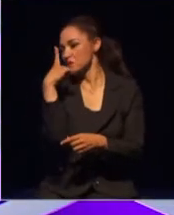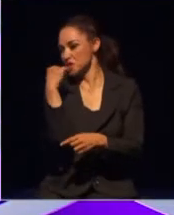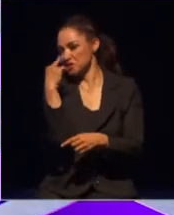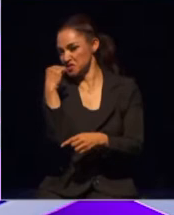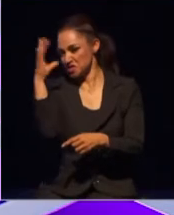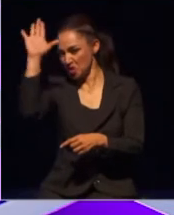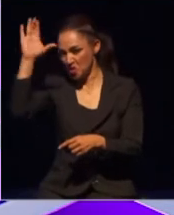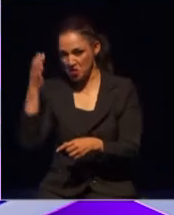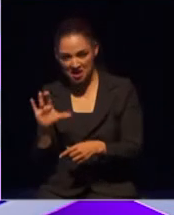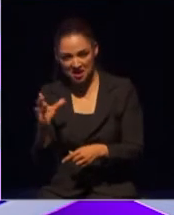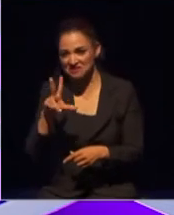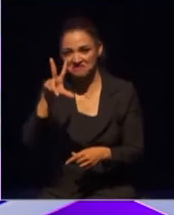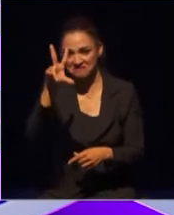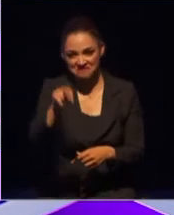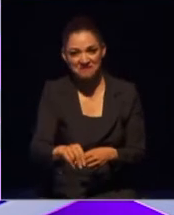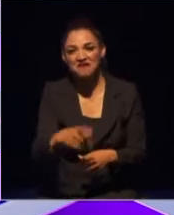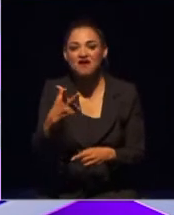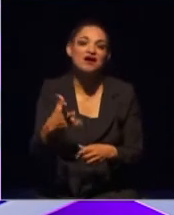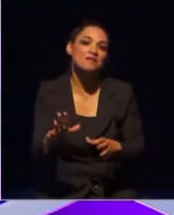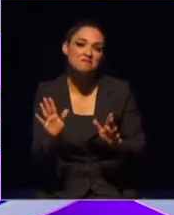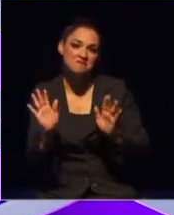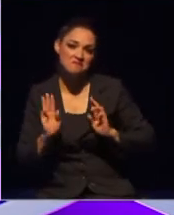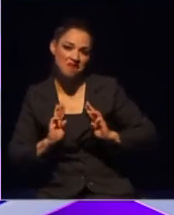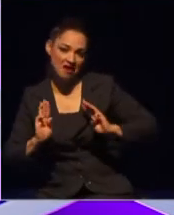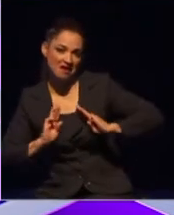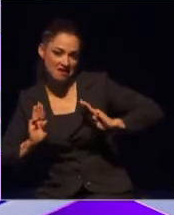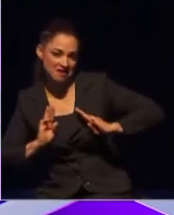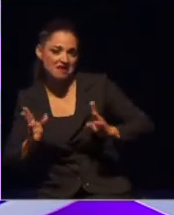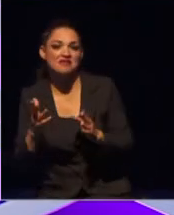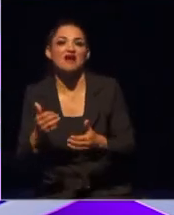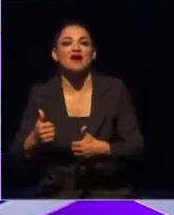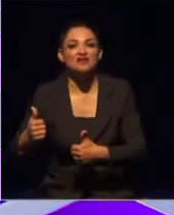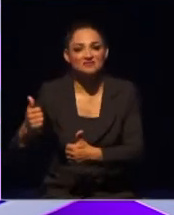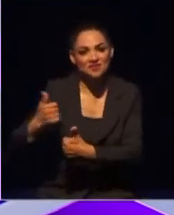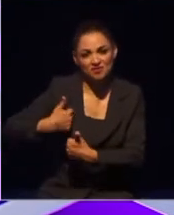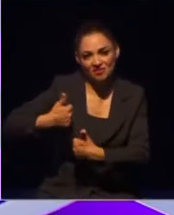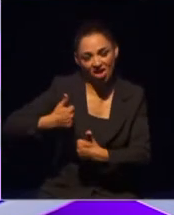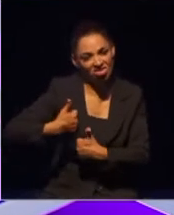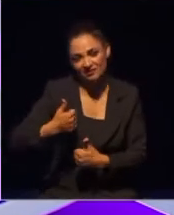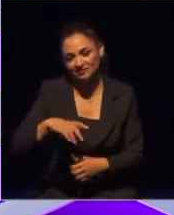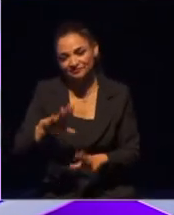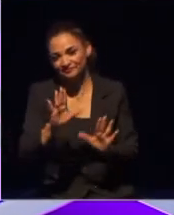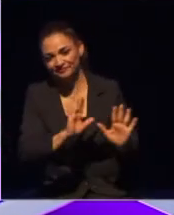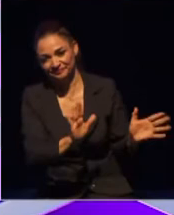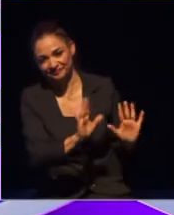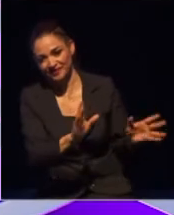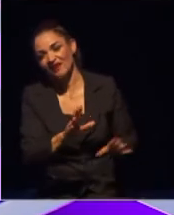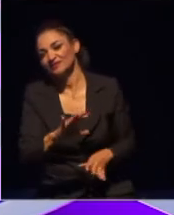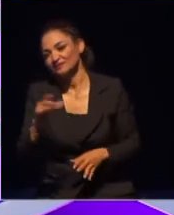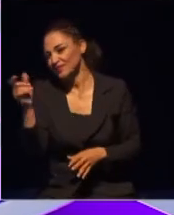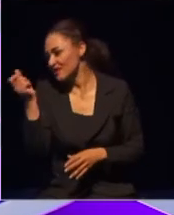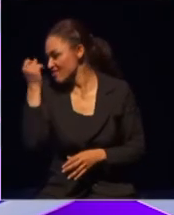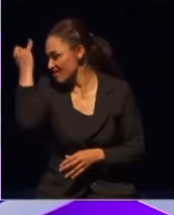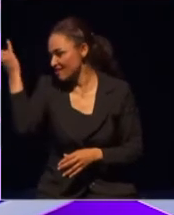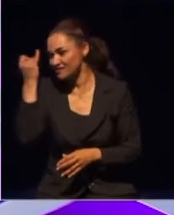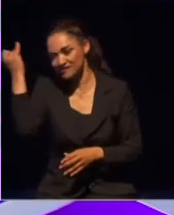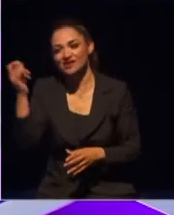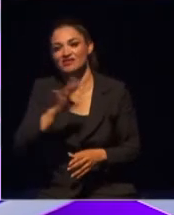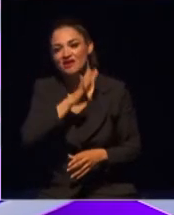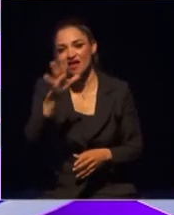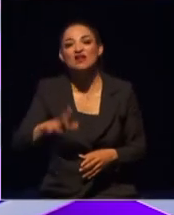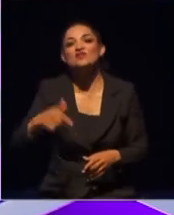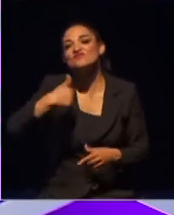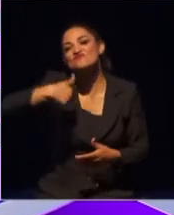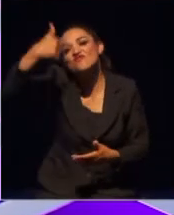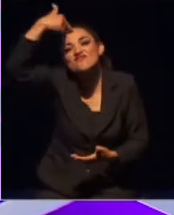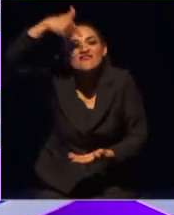ciudad cercada por el ejército, por la marina, por la policía municipal, por las paraestatales y todas las que se les ocurra todavía generar. Yo creo